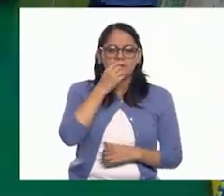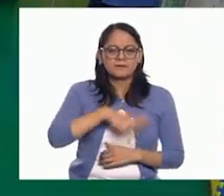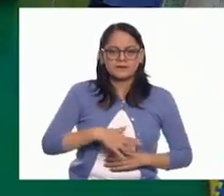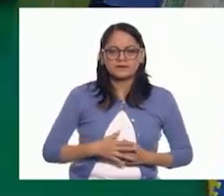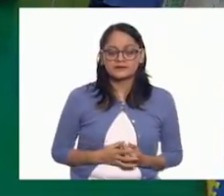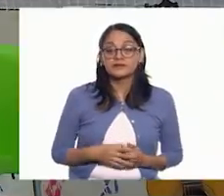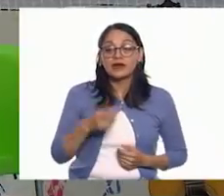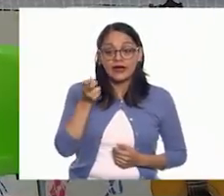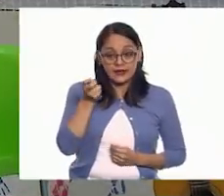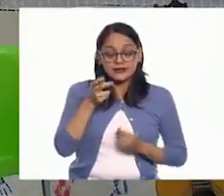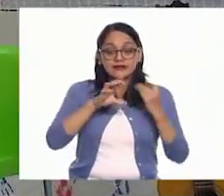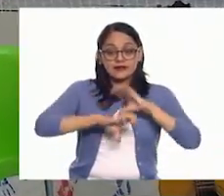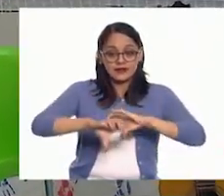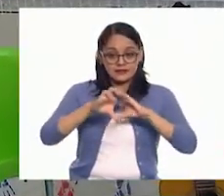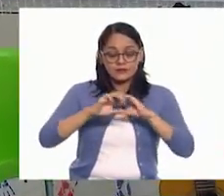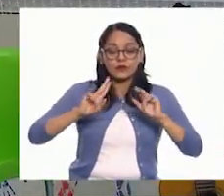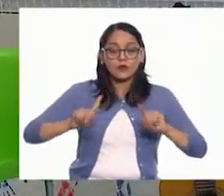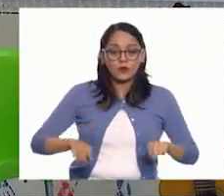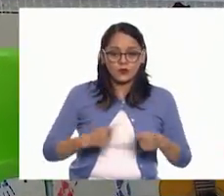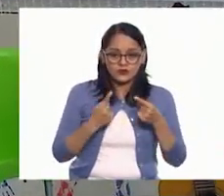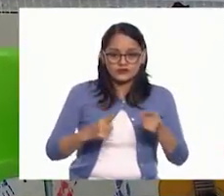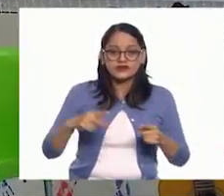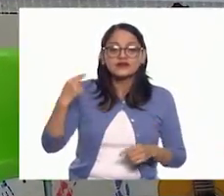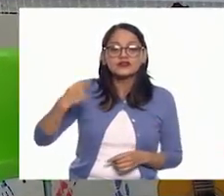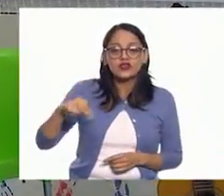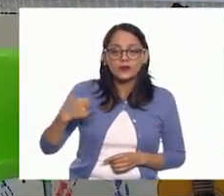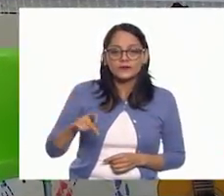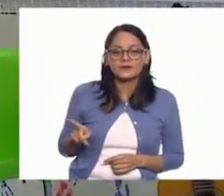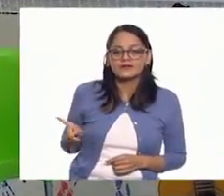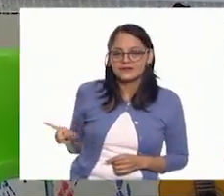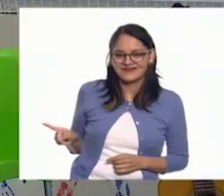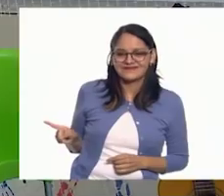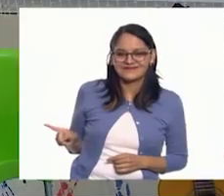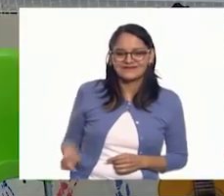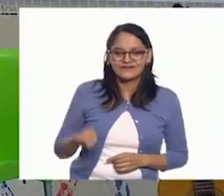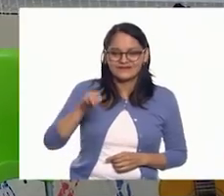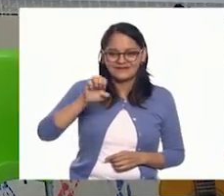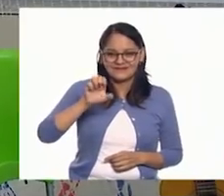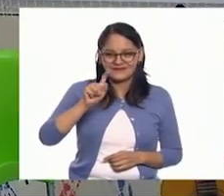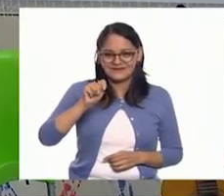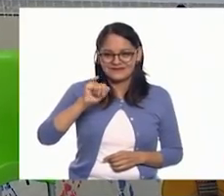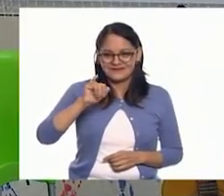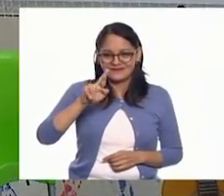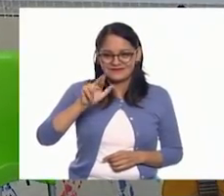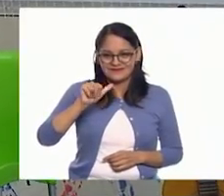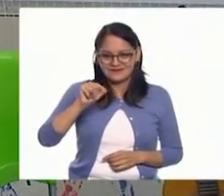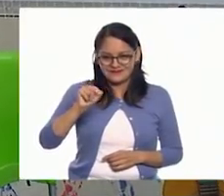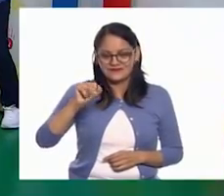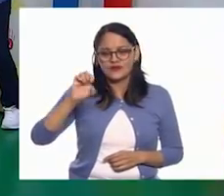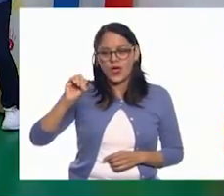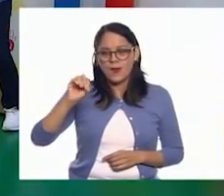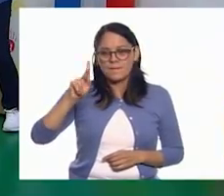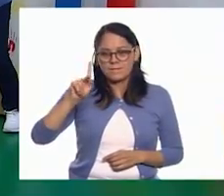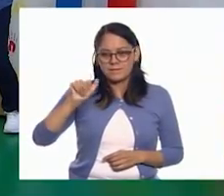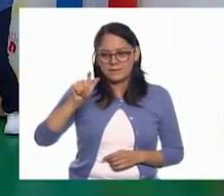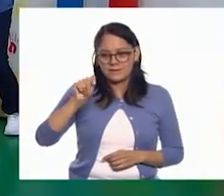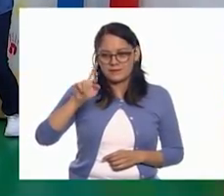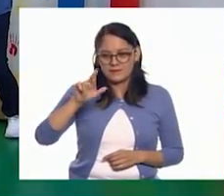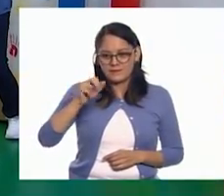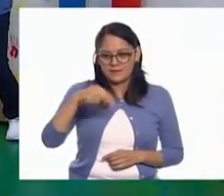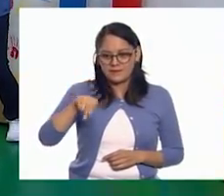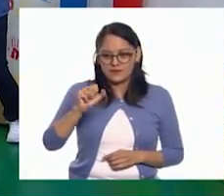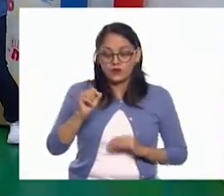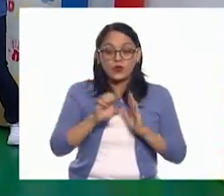Y ese tipo de música se llamaban mentiras o patrañas. Por ejemplo, si yo digo, ahí va